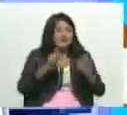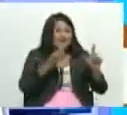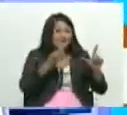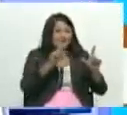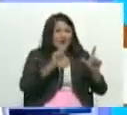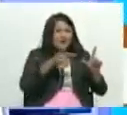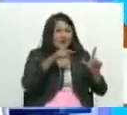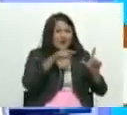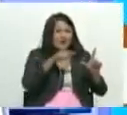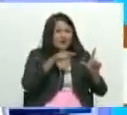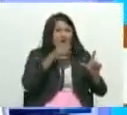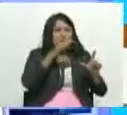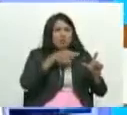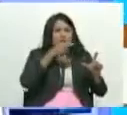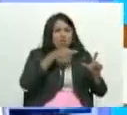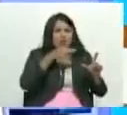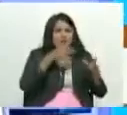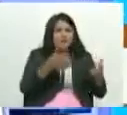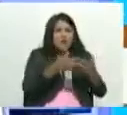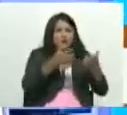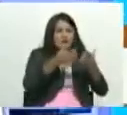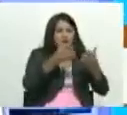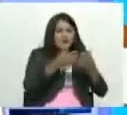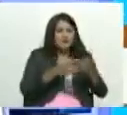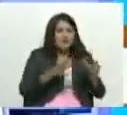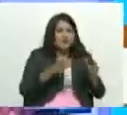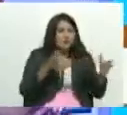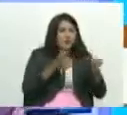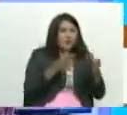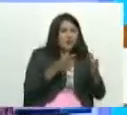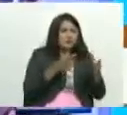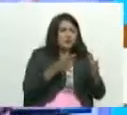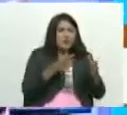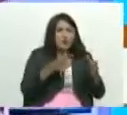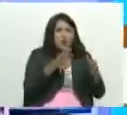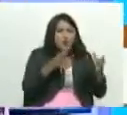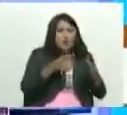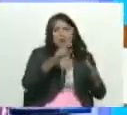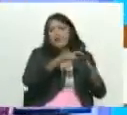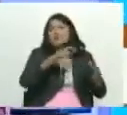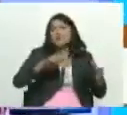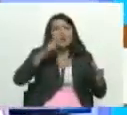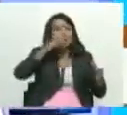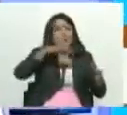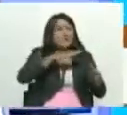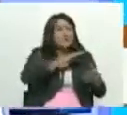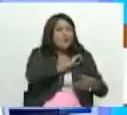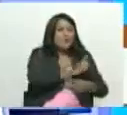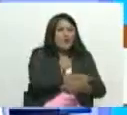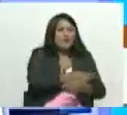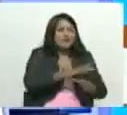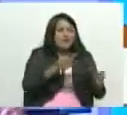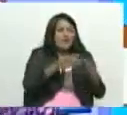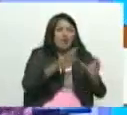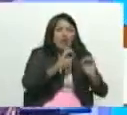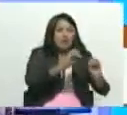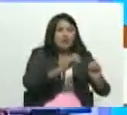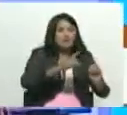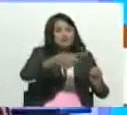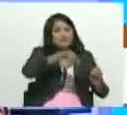hablas durante una protesta nunca son un grupo nunca son un colectivo nunca son una fuerza organizada Entonces desde el punto de vista de los